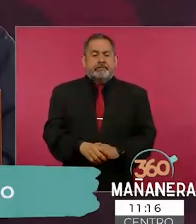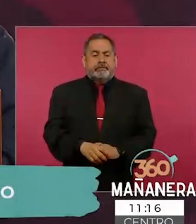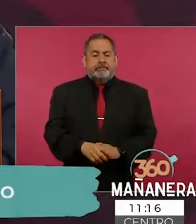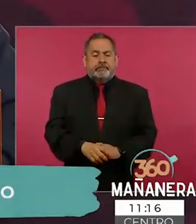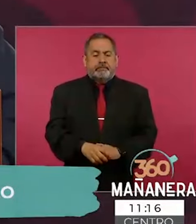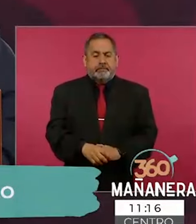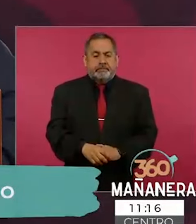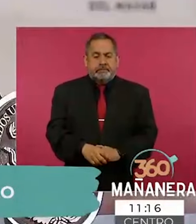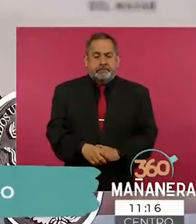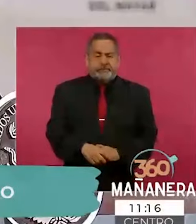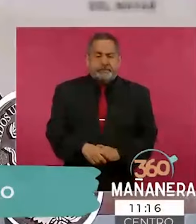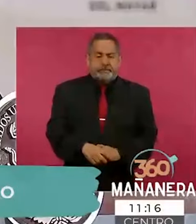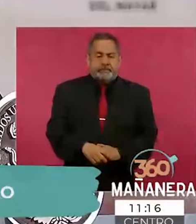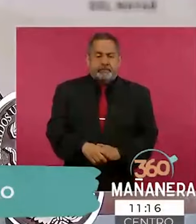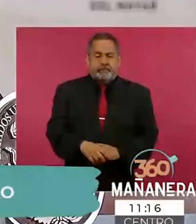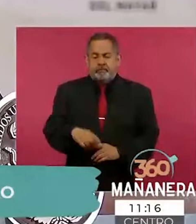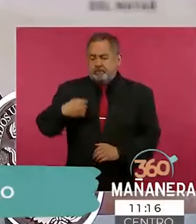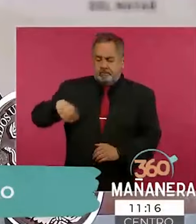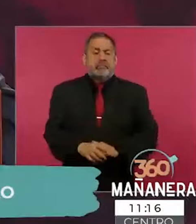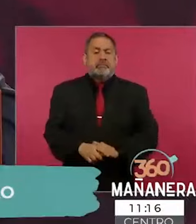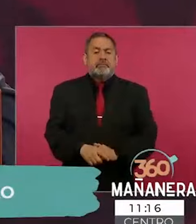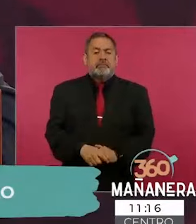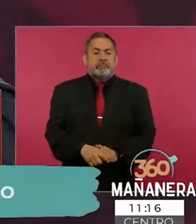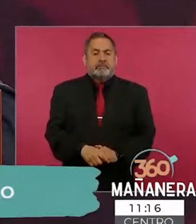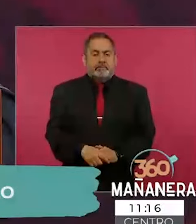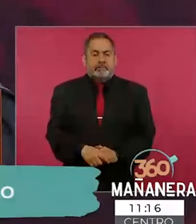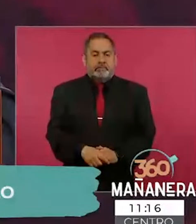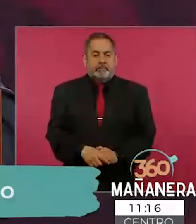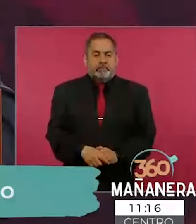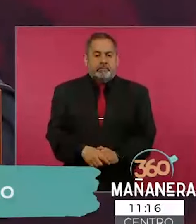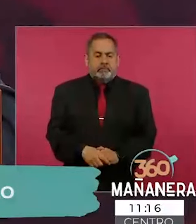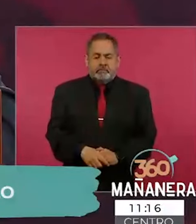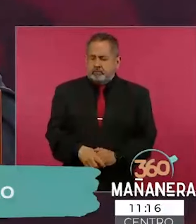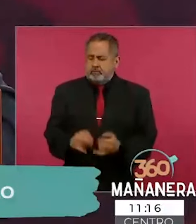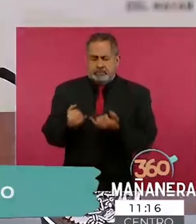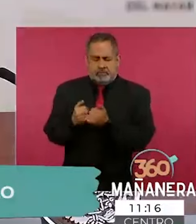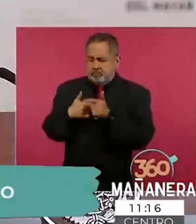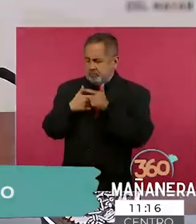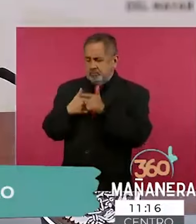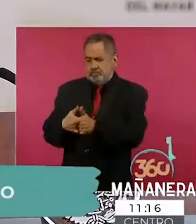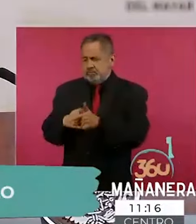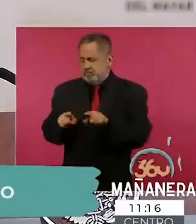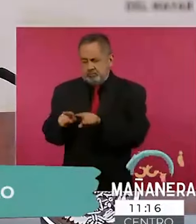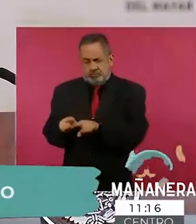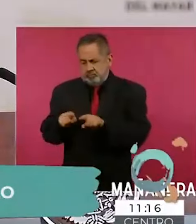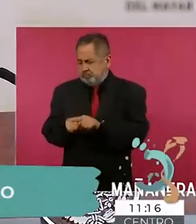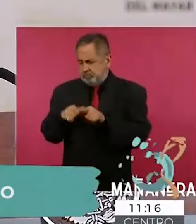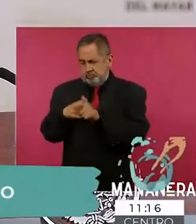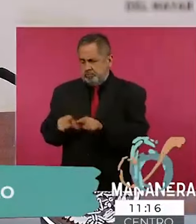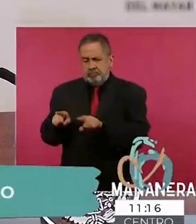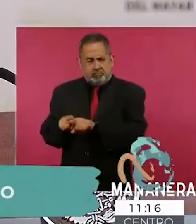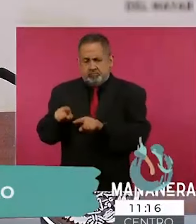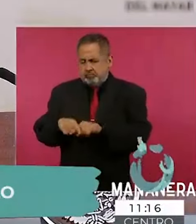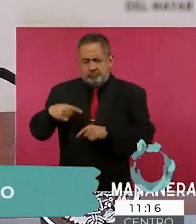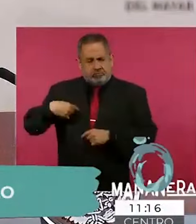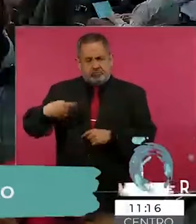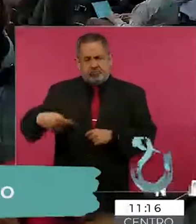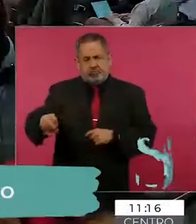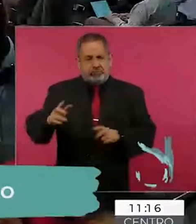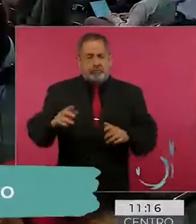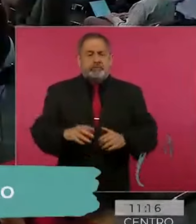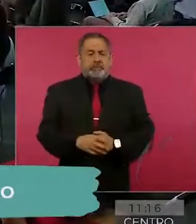somos congruentes y vamos a seguir actuando de esa forma.